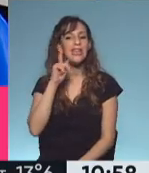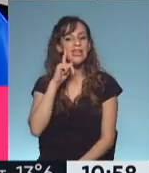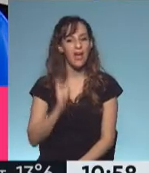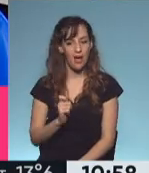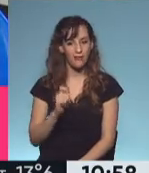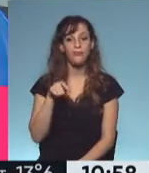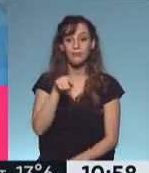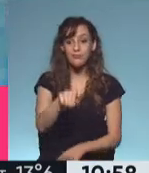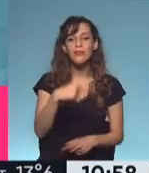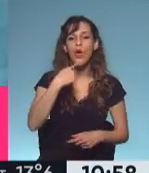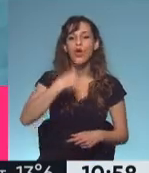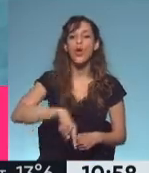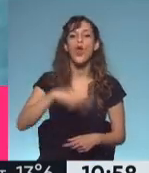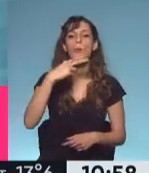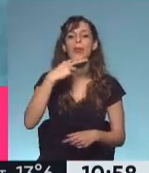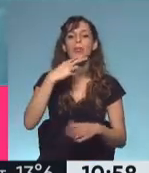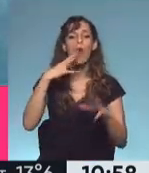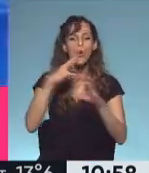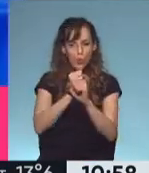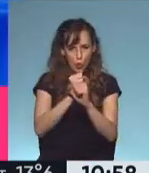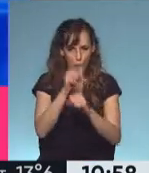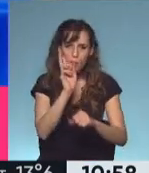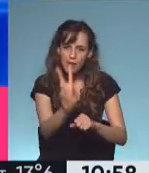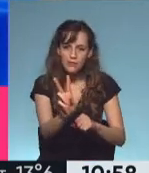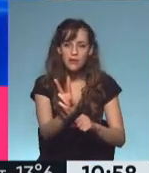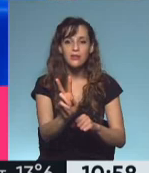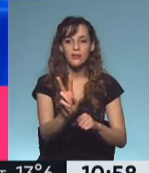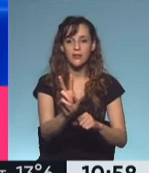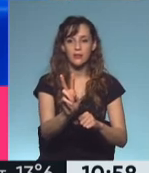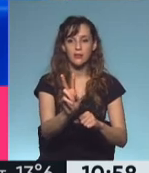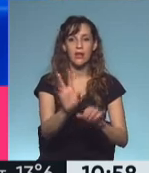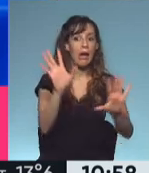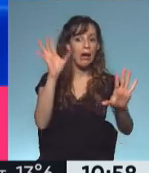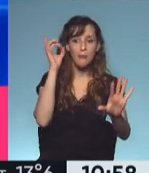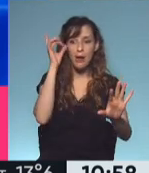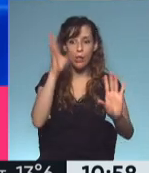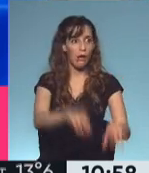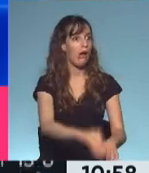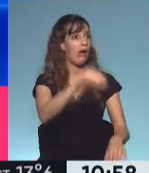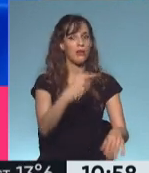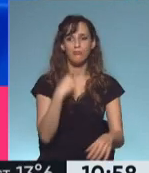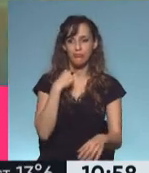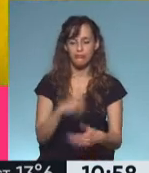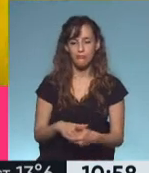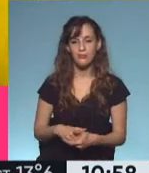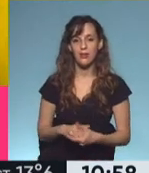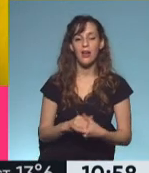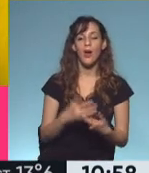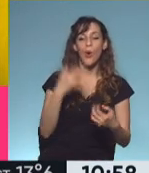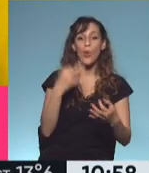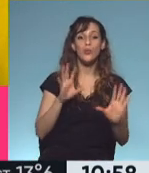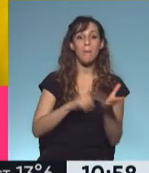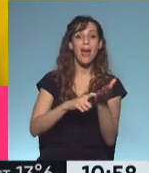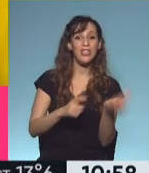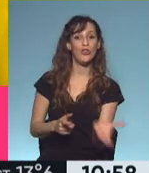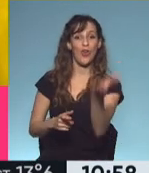más verde oscuro? Entonces, mirá, una planta así puede... ¡Ay, perdón! Justo estaba. La iba a poner en la manito